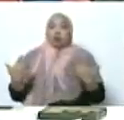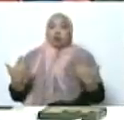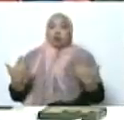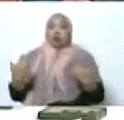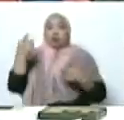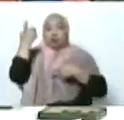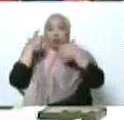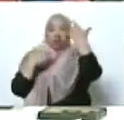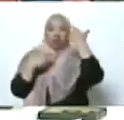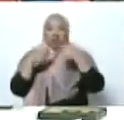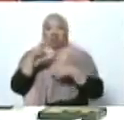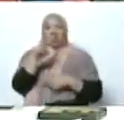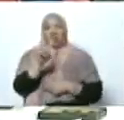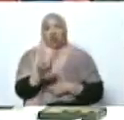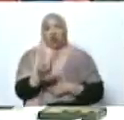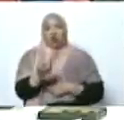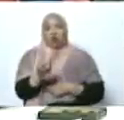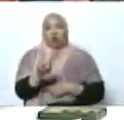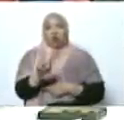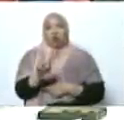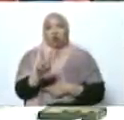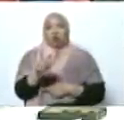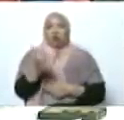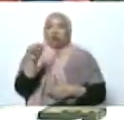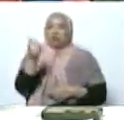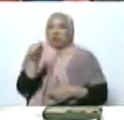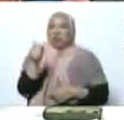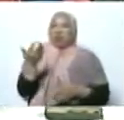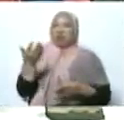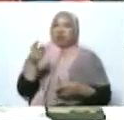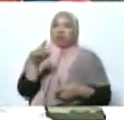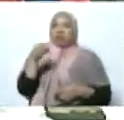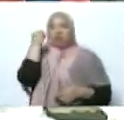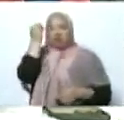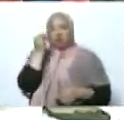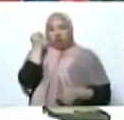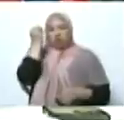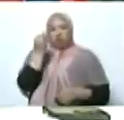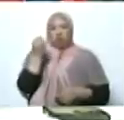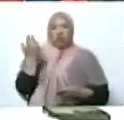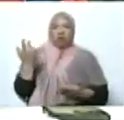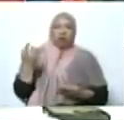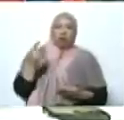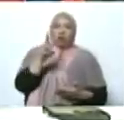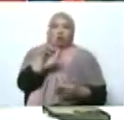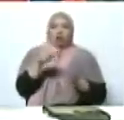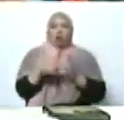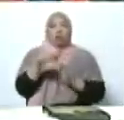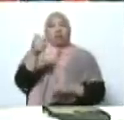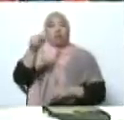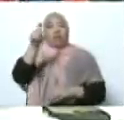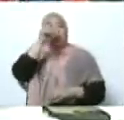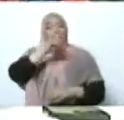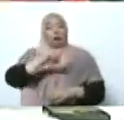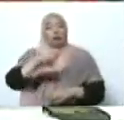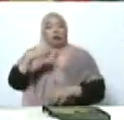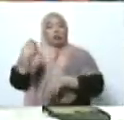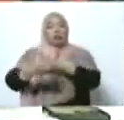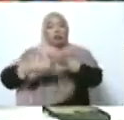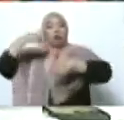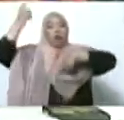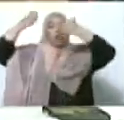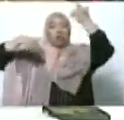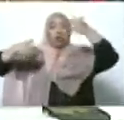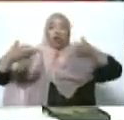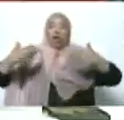Chávez Candanga creo que fue el 2010, ¿verdad? Sí, 2010, y se creó Chávez Candanga,